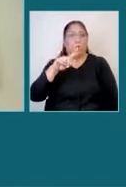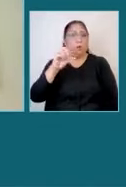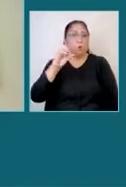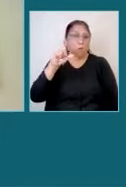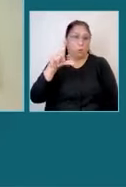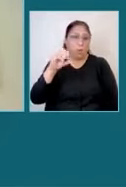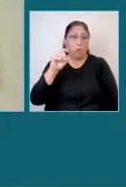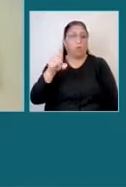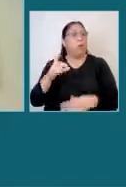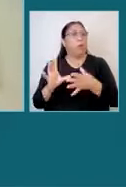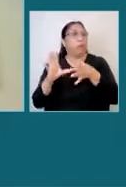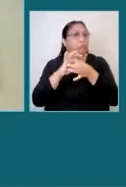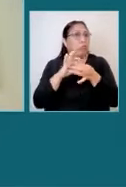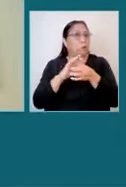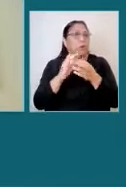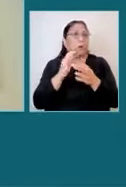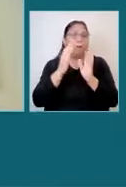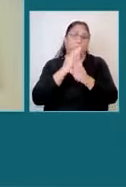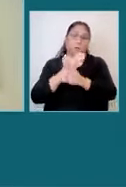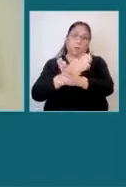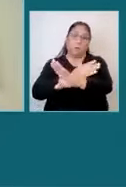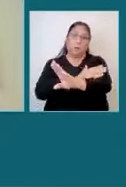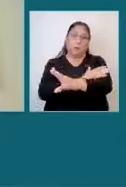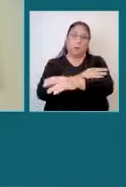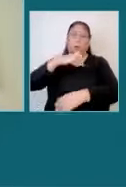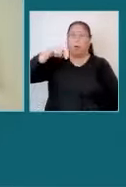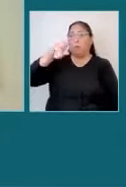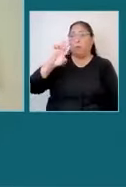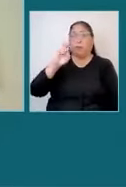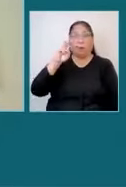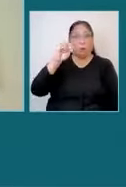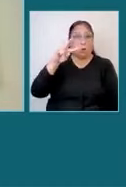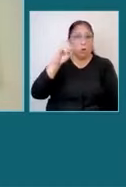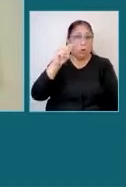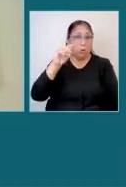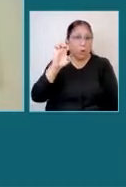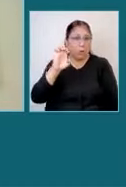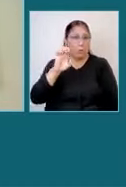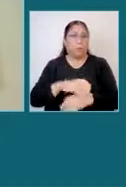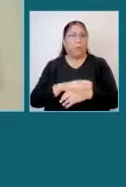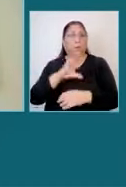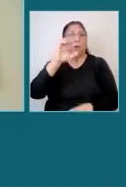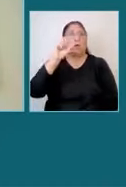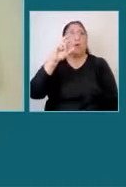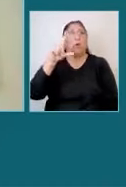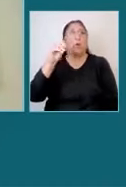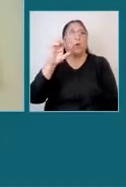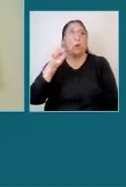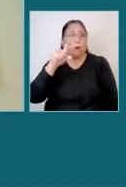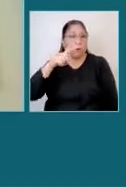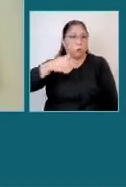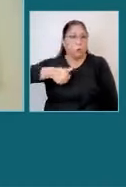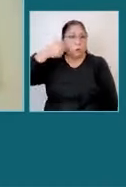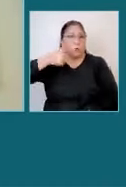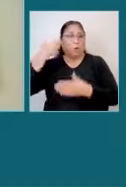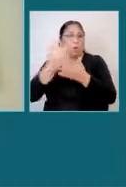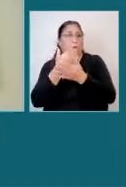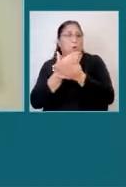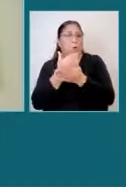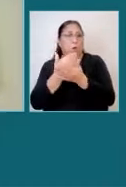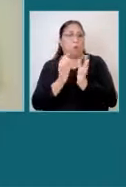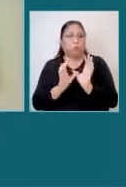de la Unidad de Desarrollo de Instrumentos del programa PROINNOVATE, el señor Carlos Rodríguez, director del Centro de Innovación y